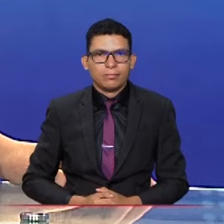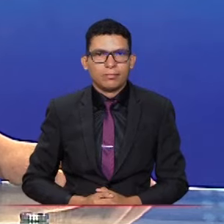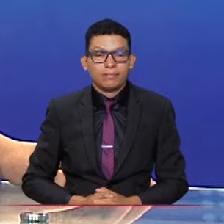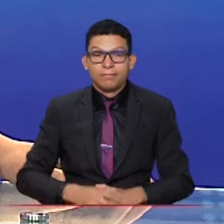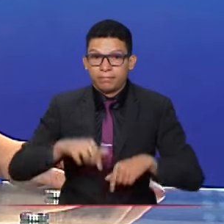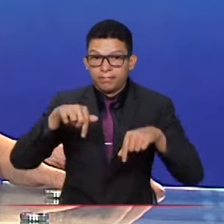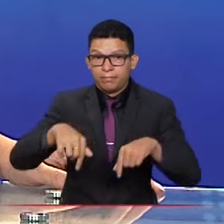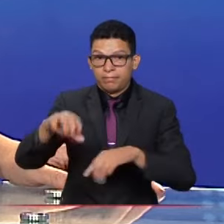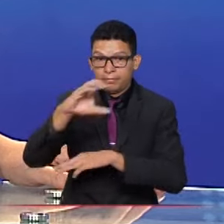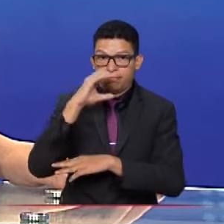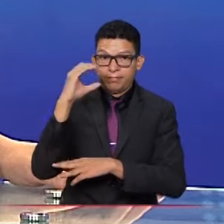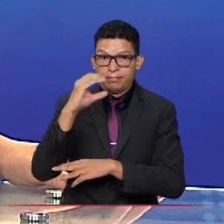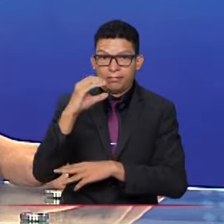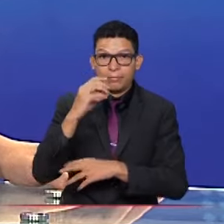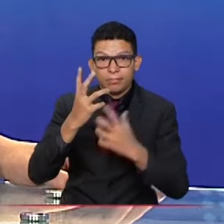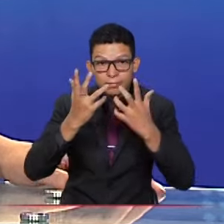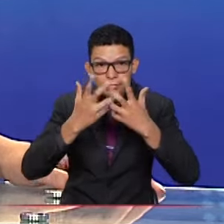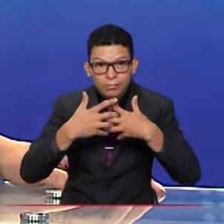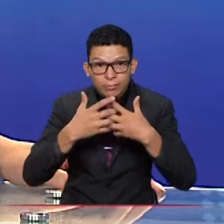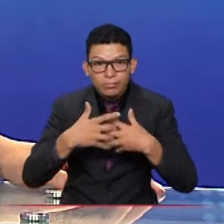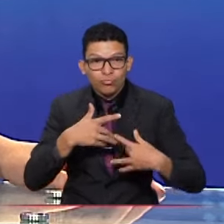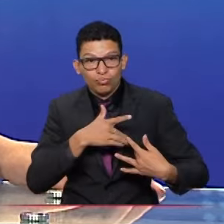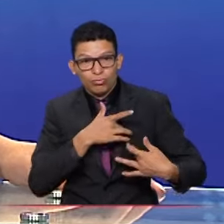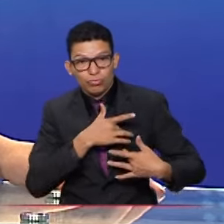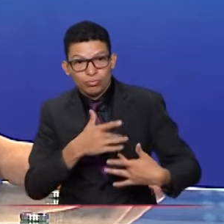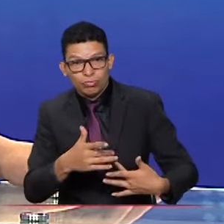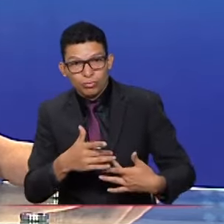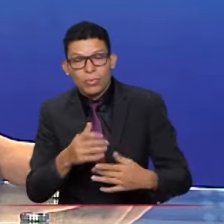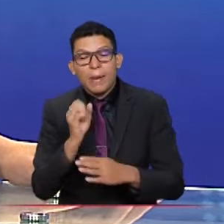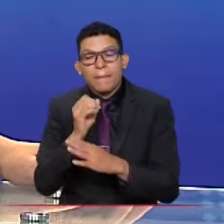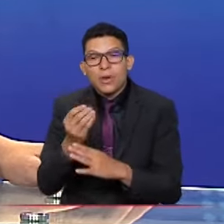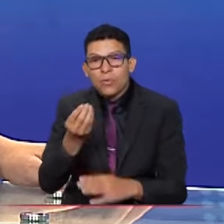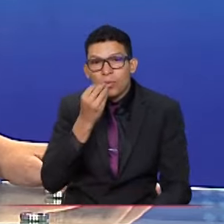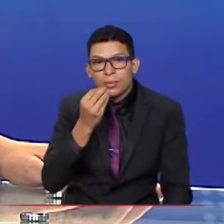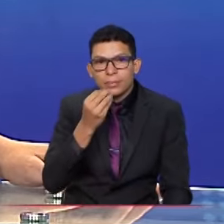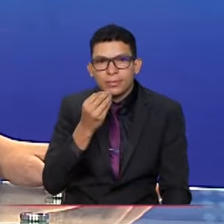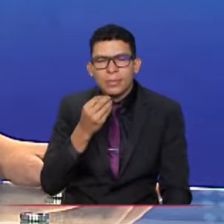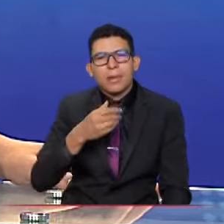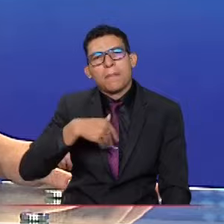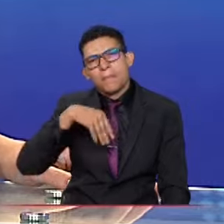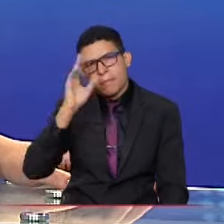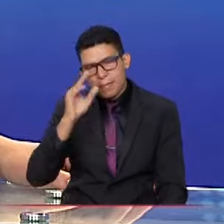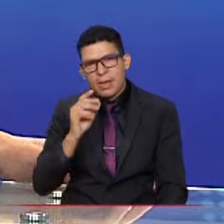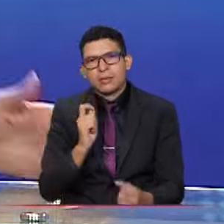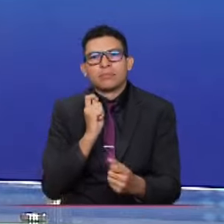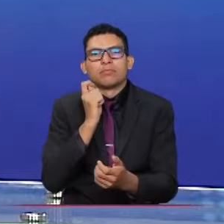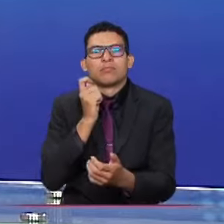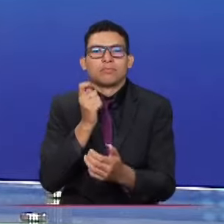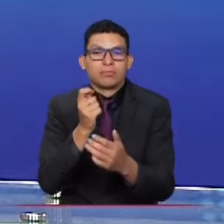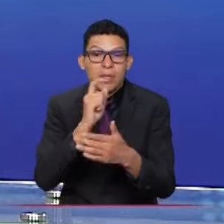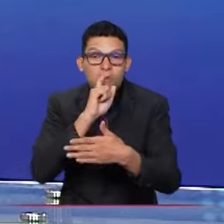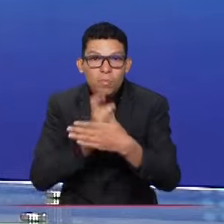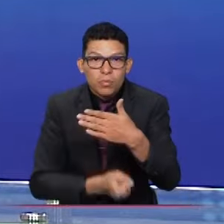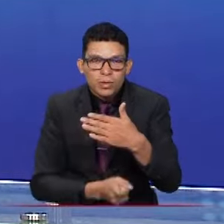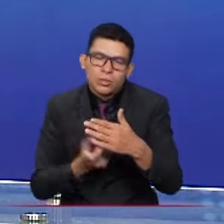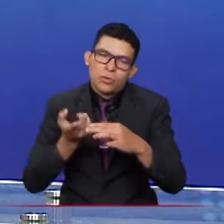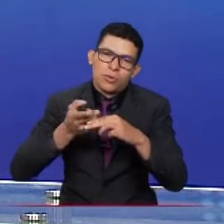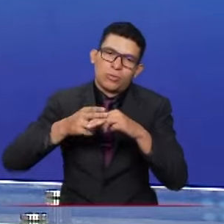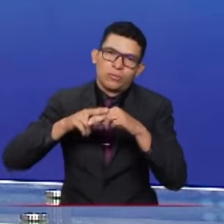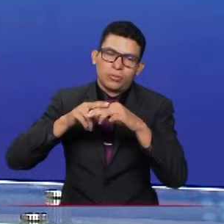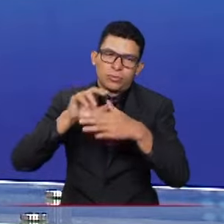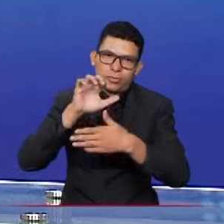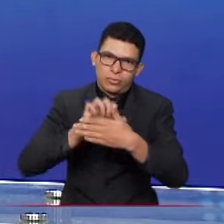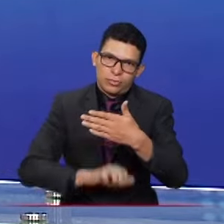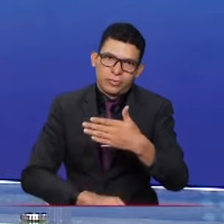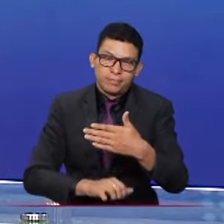Ahora en Colombia, las empresas que hagan donaciones a los bancos de alimentos tendrán más beneficios tributarios. La nueva ley busca ayudar